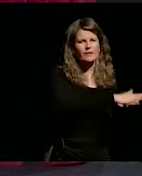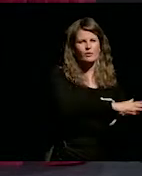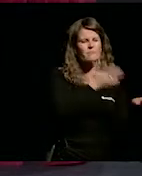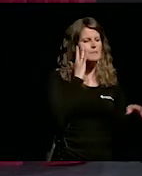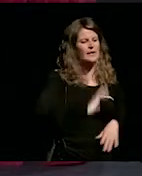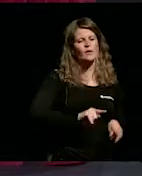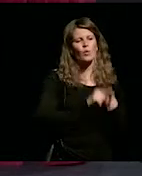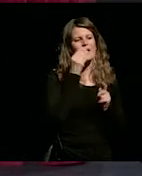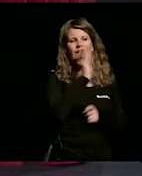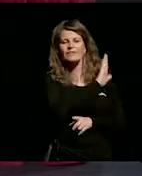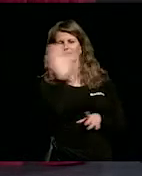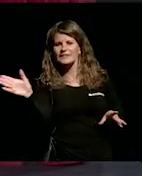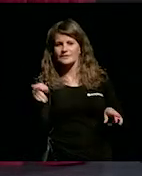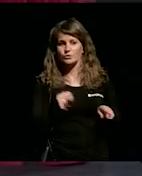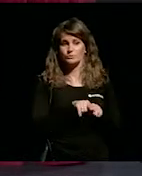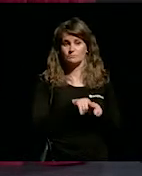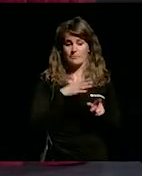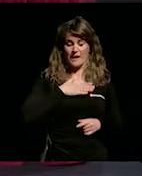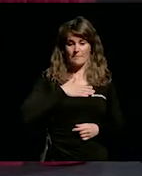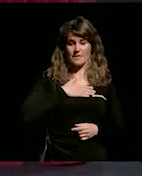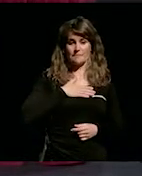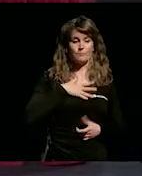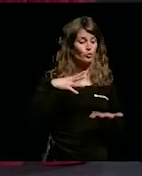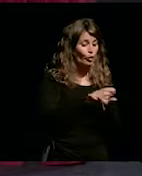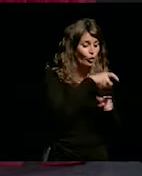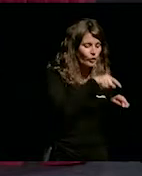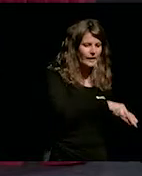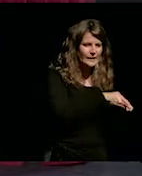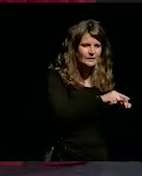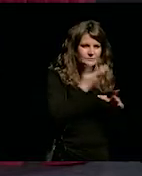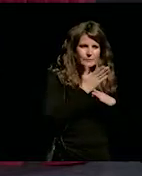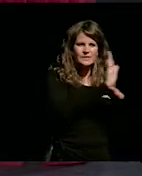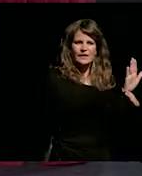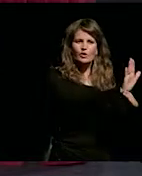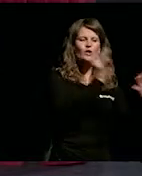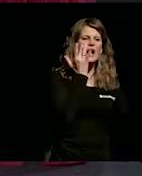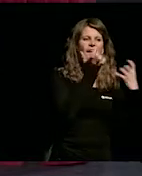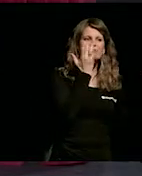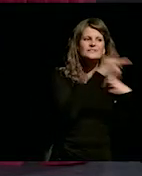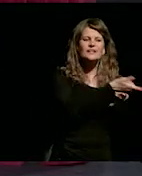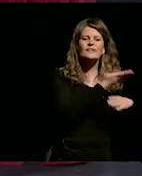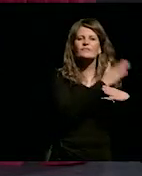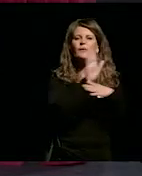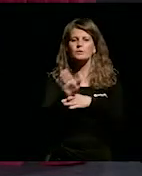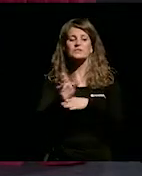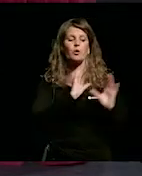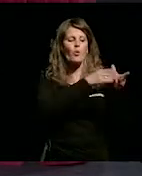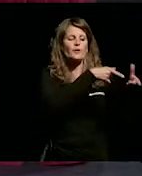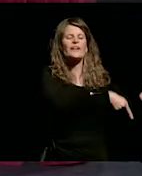hermoso. Y para mí, todo lo que ocurre aquí, en esta representación artística, demuestra de qué va esta